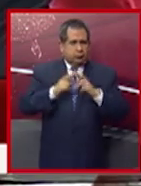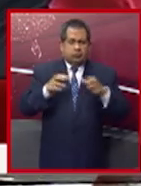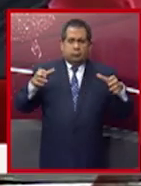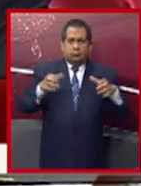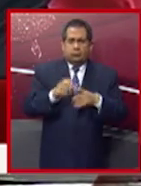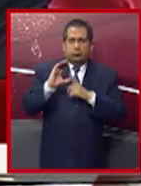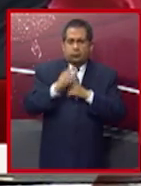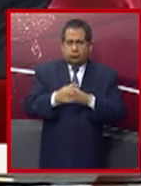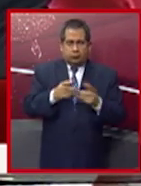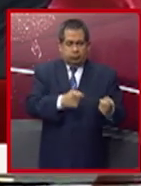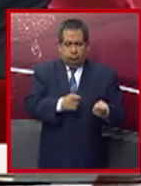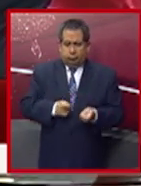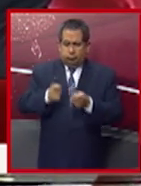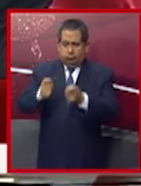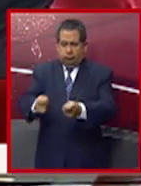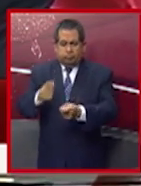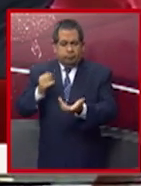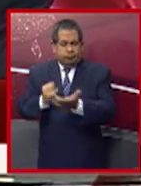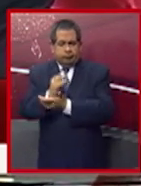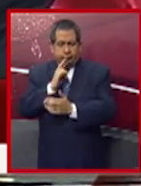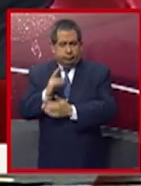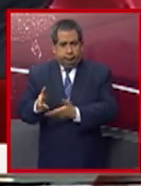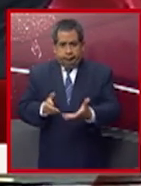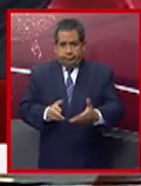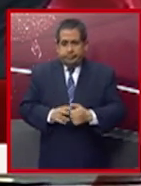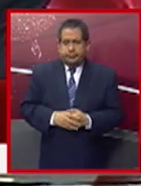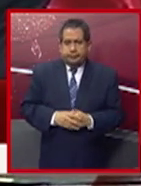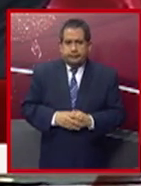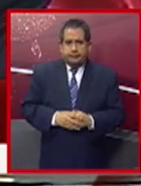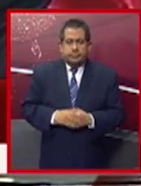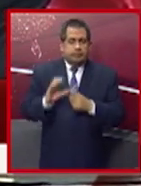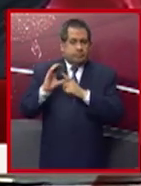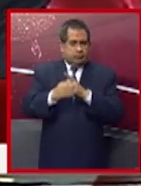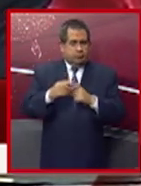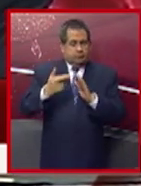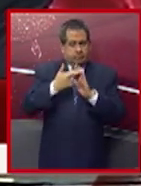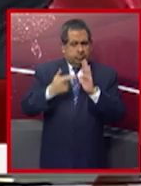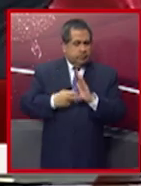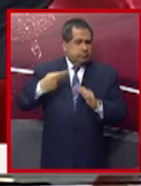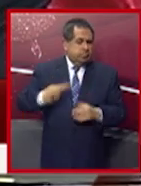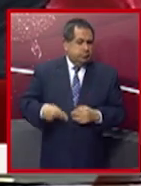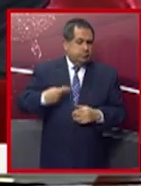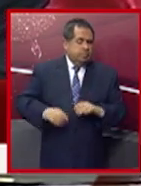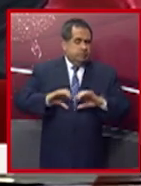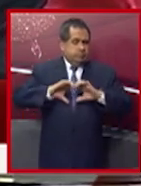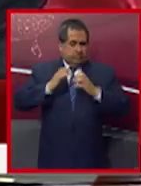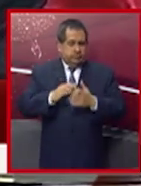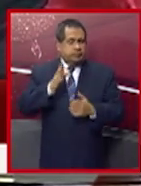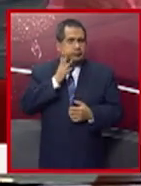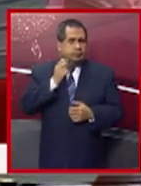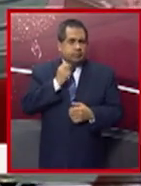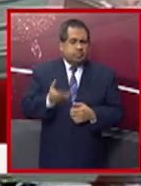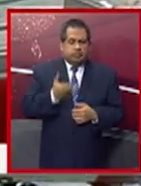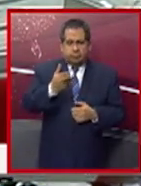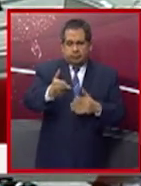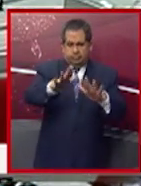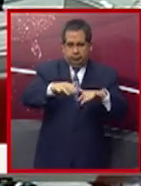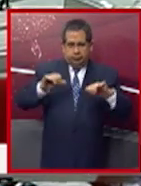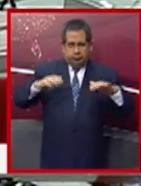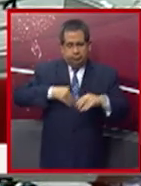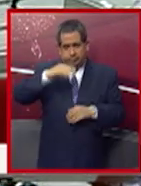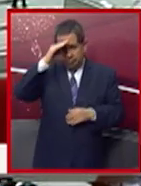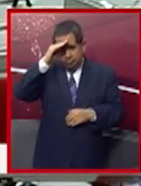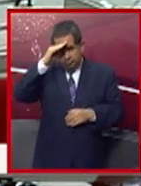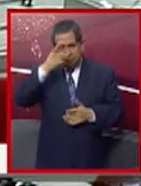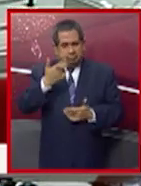comisión donde se prevea la discusión del dictamen respectivo. La Comisión de Régimen, Reglamentos y Prácticas Parlamentarias presentó a consideración del Pleno decreto